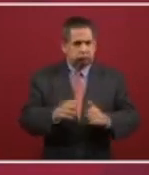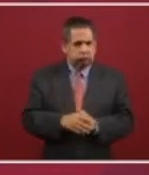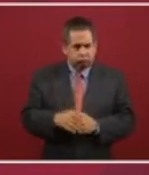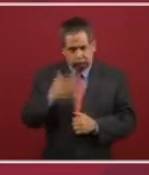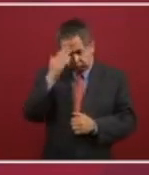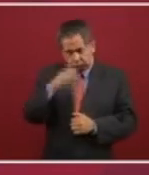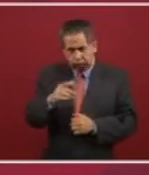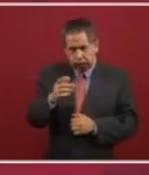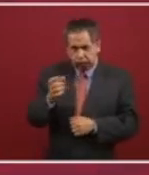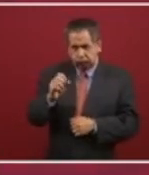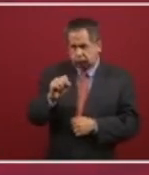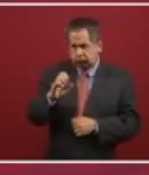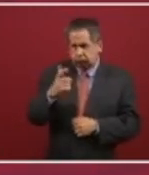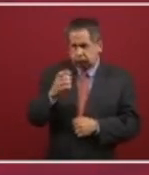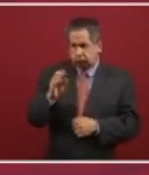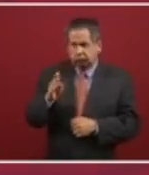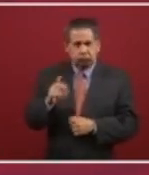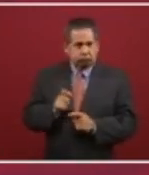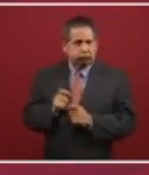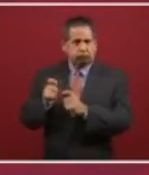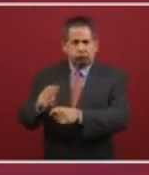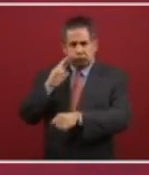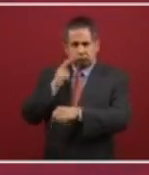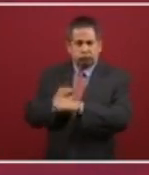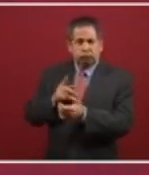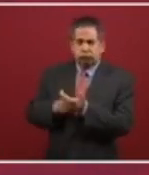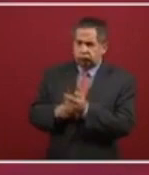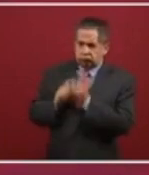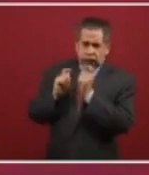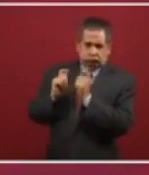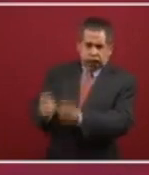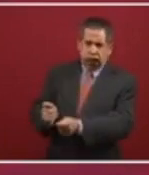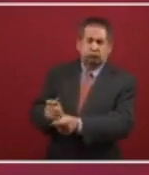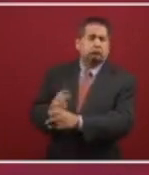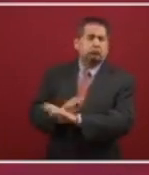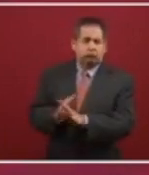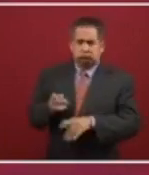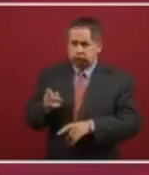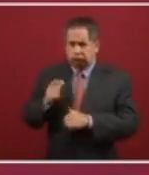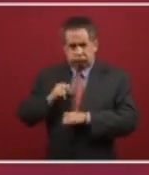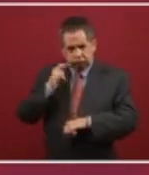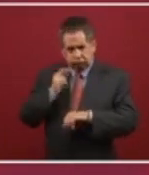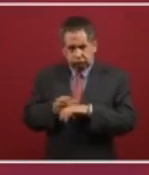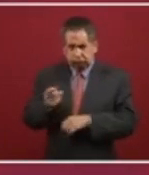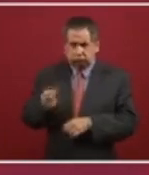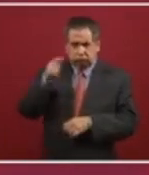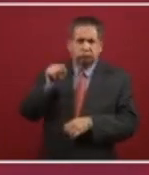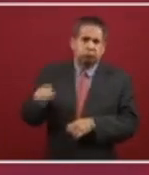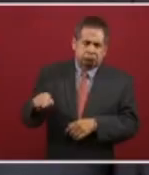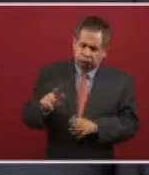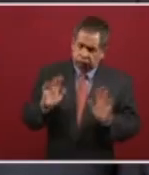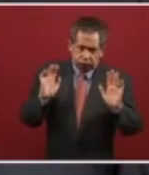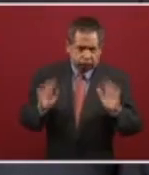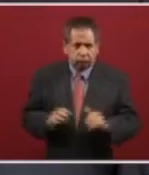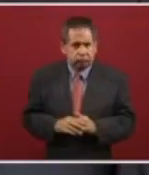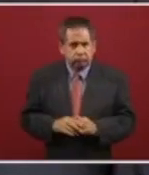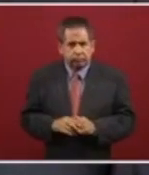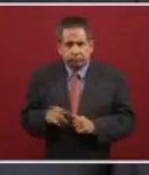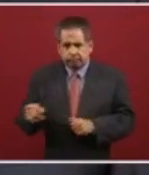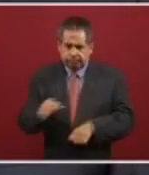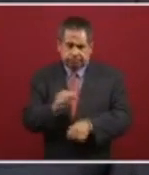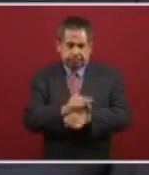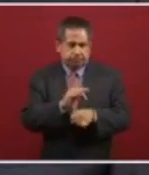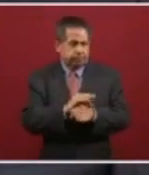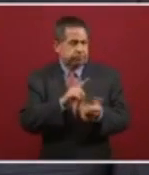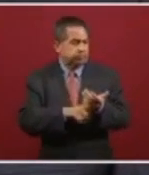Secretaría de Gobernación tiene ya esa función principal, la defensa